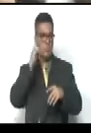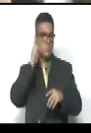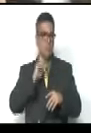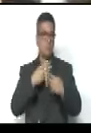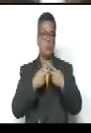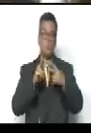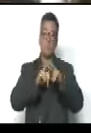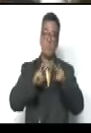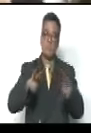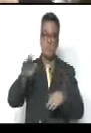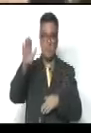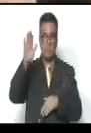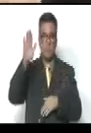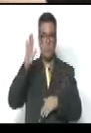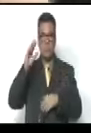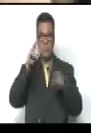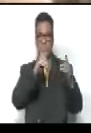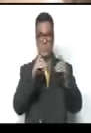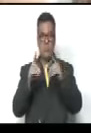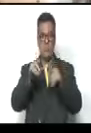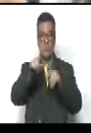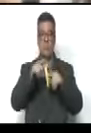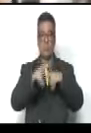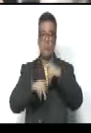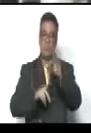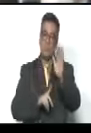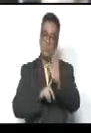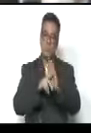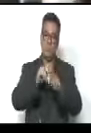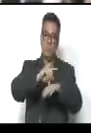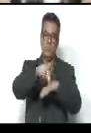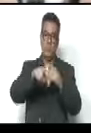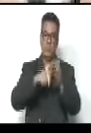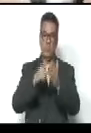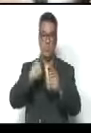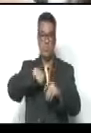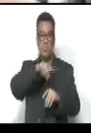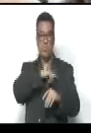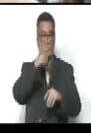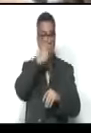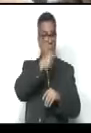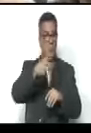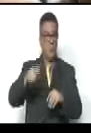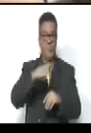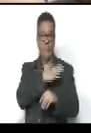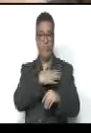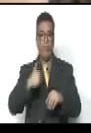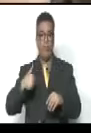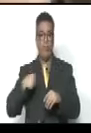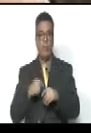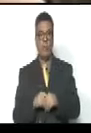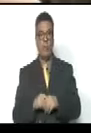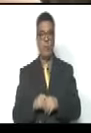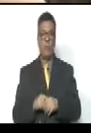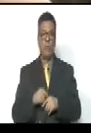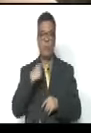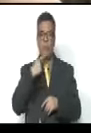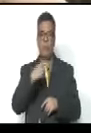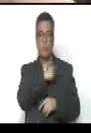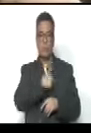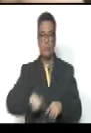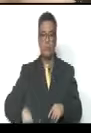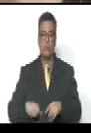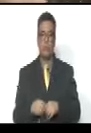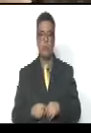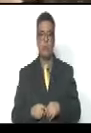paz, comprometida con el diálogo y el desarrollo integral de nuestros pueblos. Queremos, señor